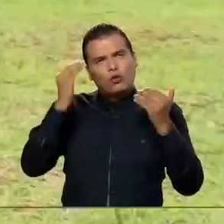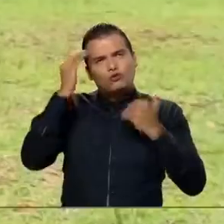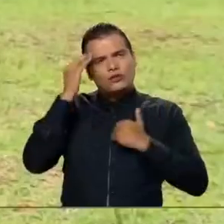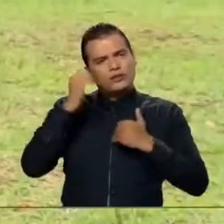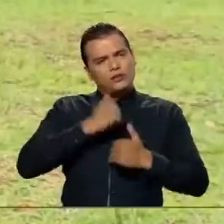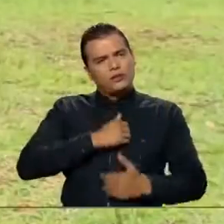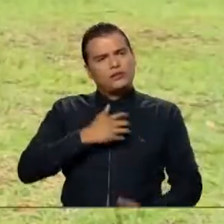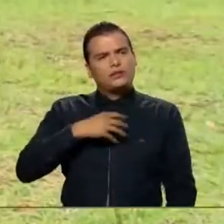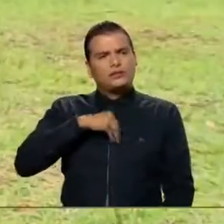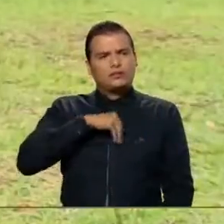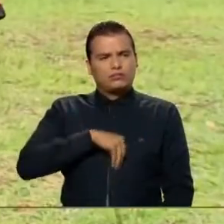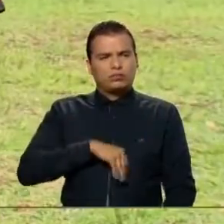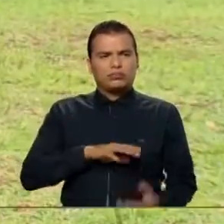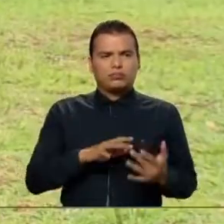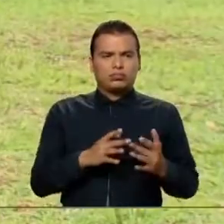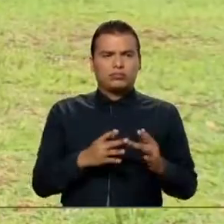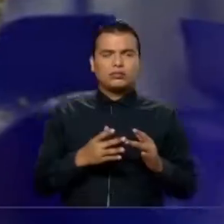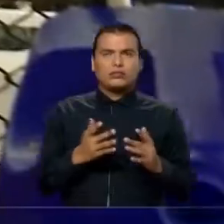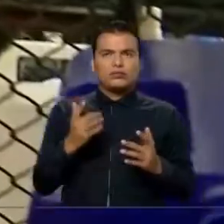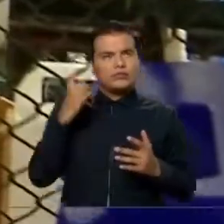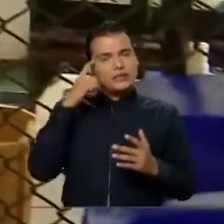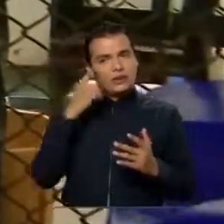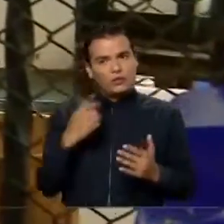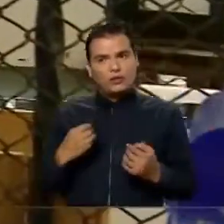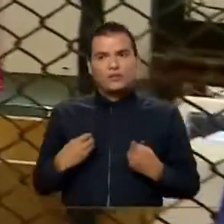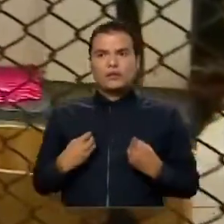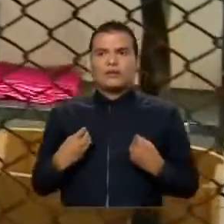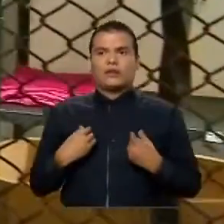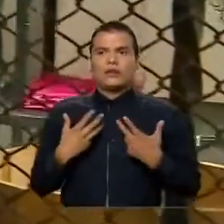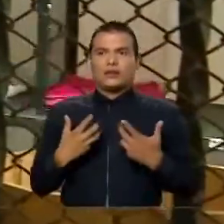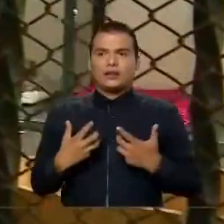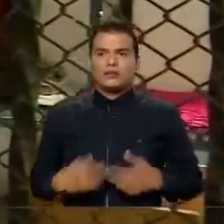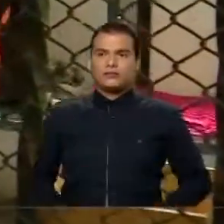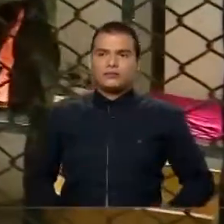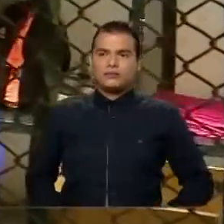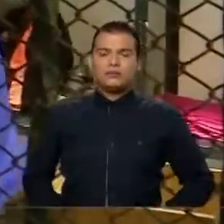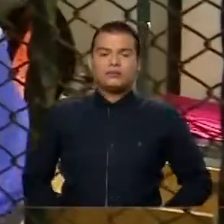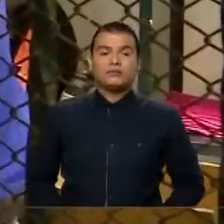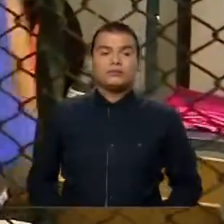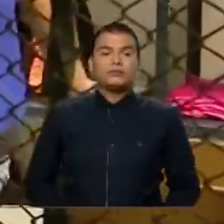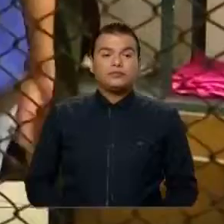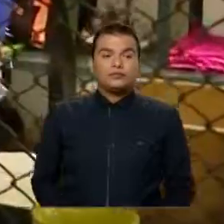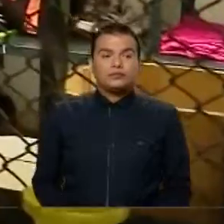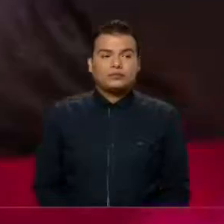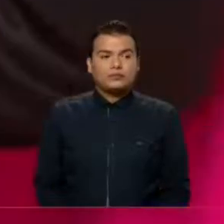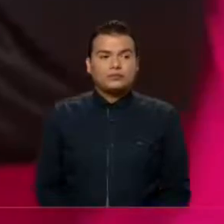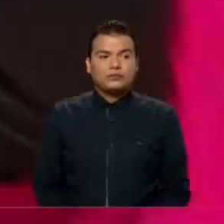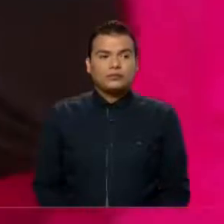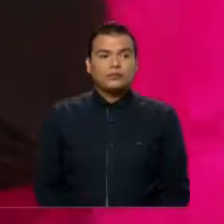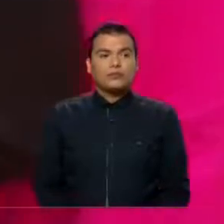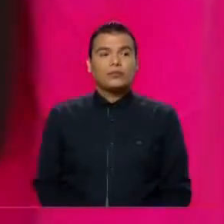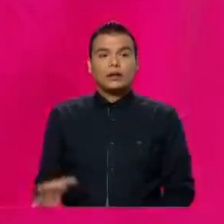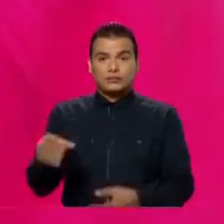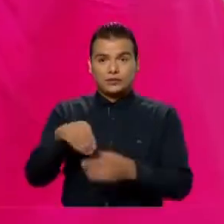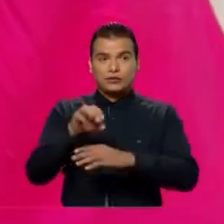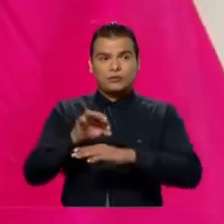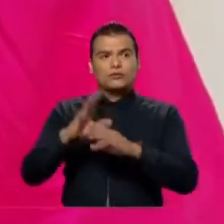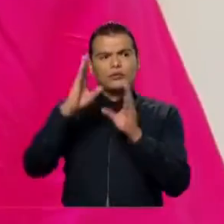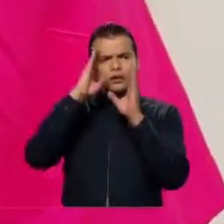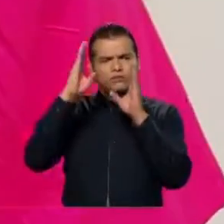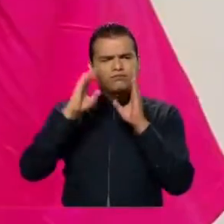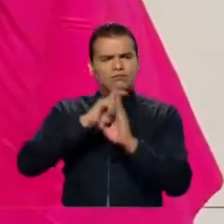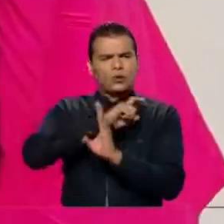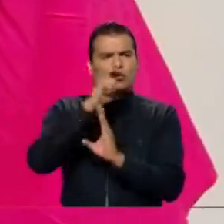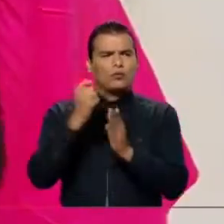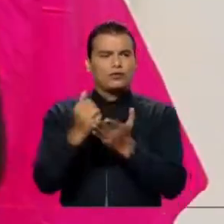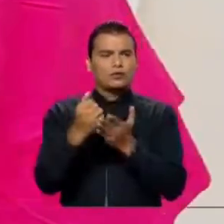Tú decides en qué estado de conciencia quieres vivir. Estos campeones de la vida pertenecen a un sistema de atención integral que se encarga